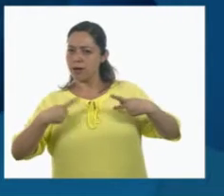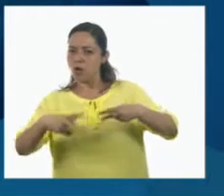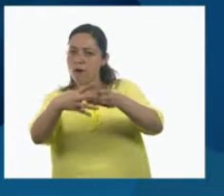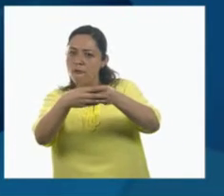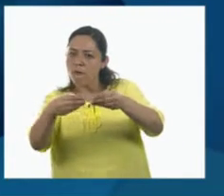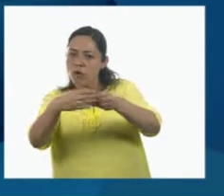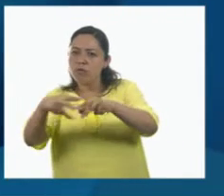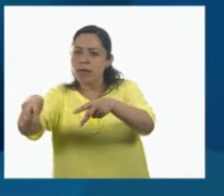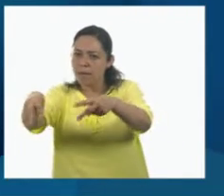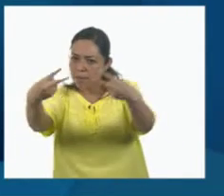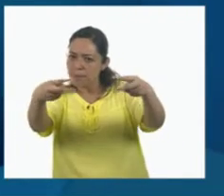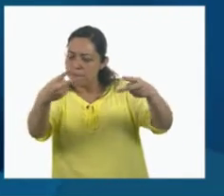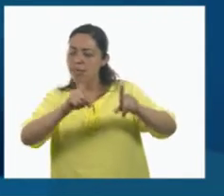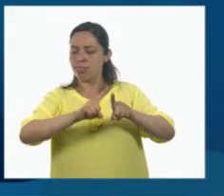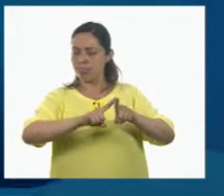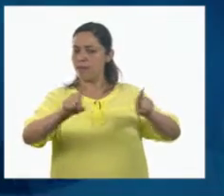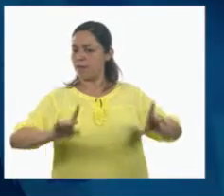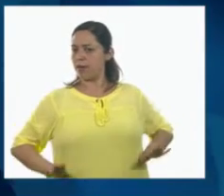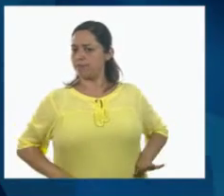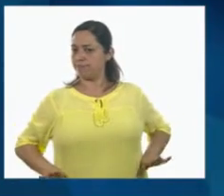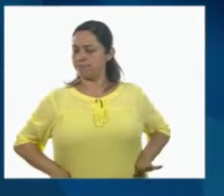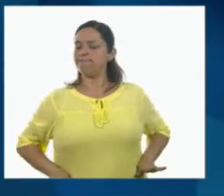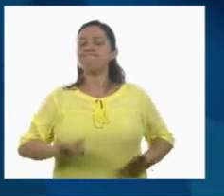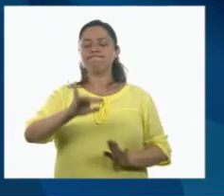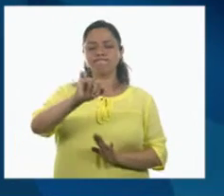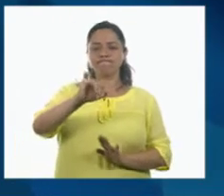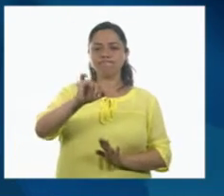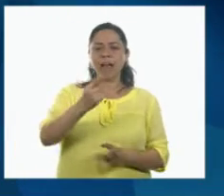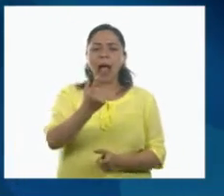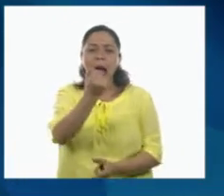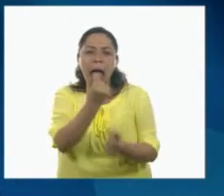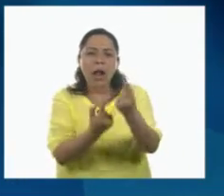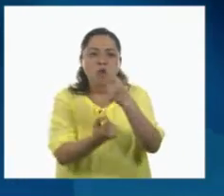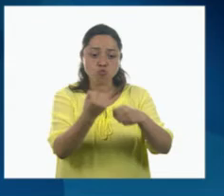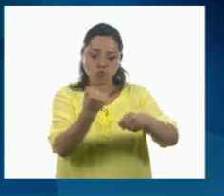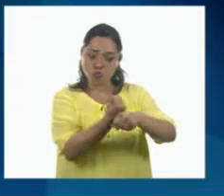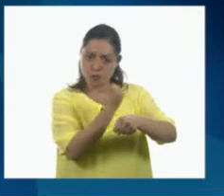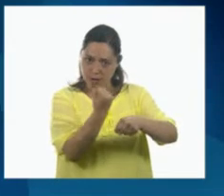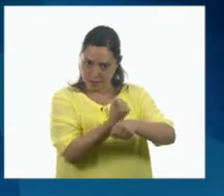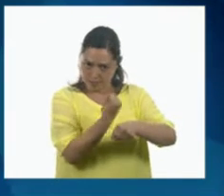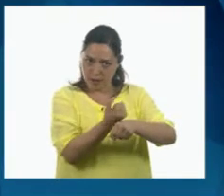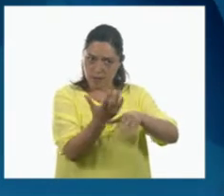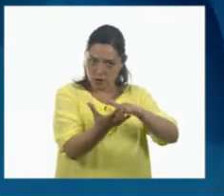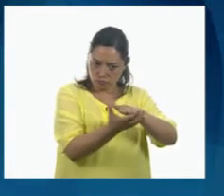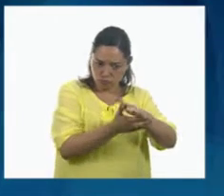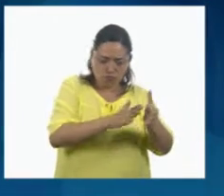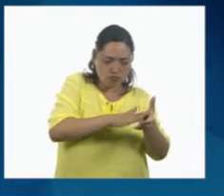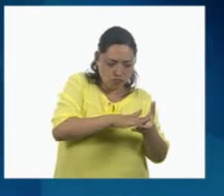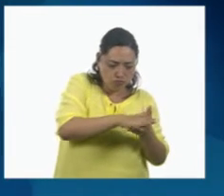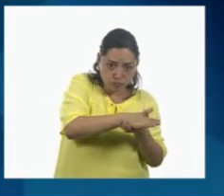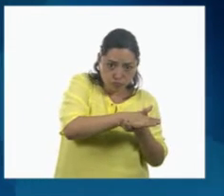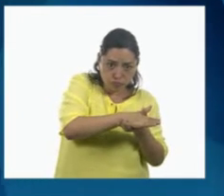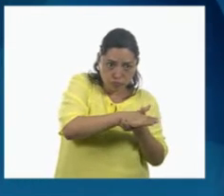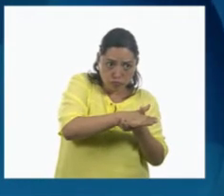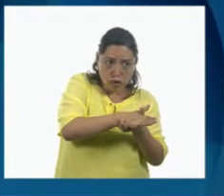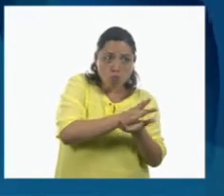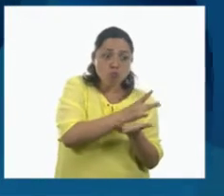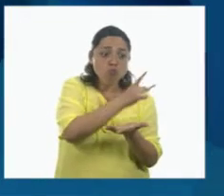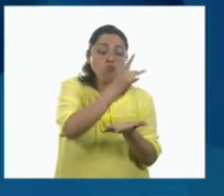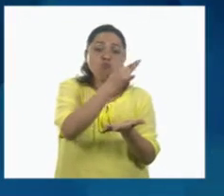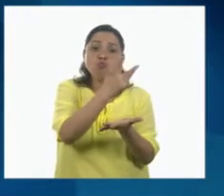Sí. ¿Ya vieron que algunos tienen zapatos? Sí, algunos Sí, tienen y zapatos. Solamente no. la